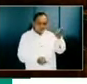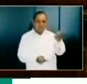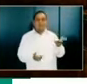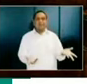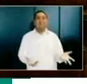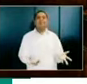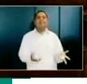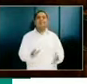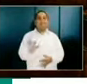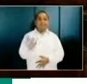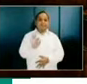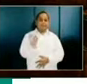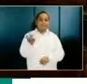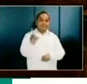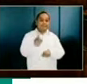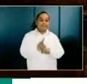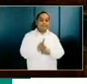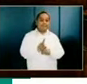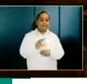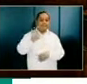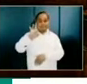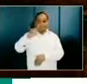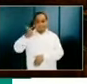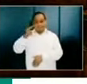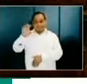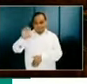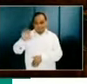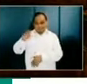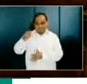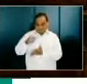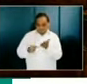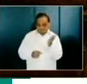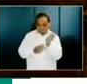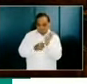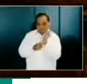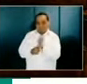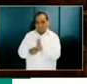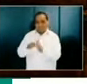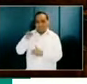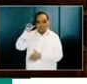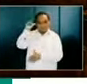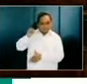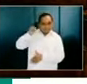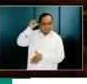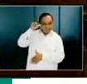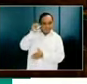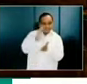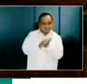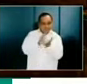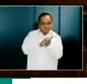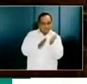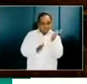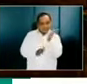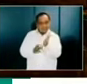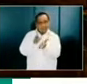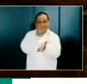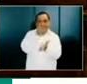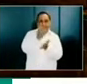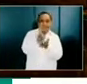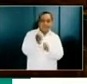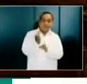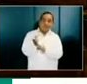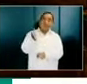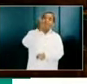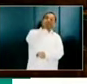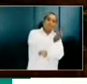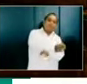en cualquiera de estos días la fiscalía, nosotros presentamos desde abril, nosotros presentamos la denuncia antes de la reforma